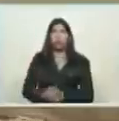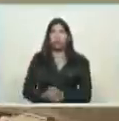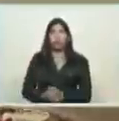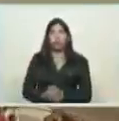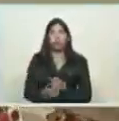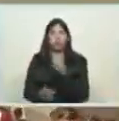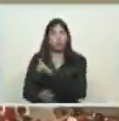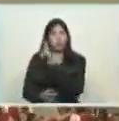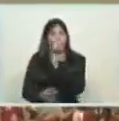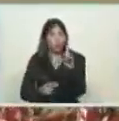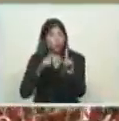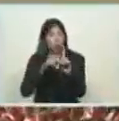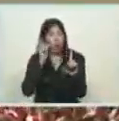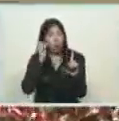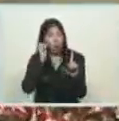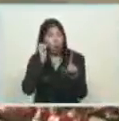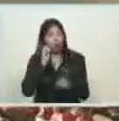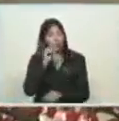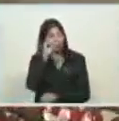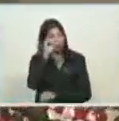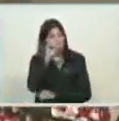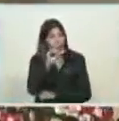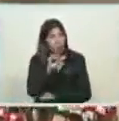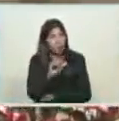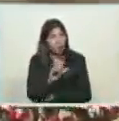de Saimar Castro,